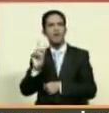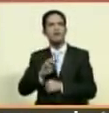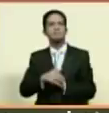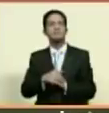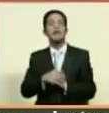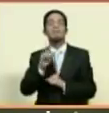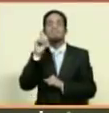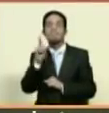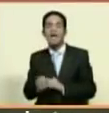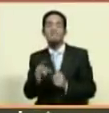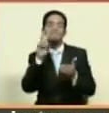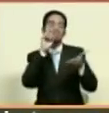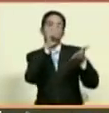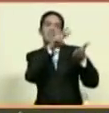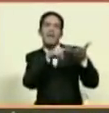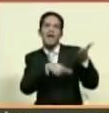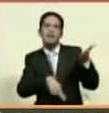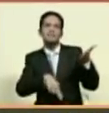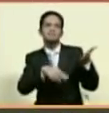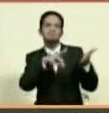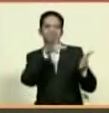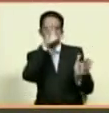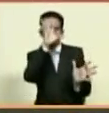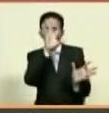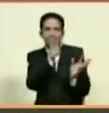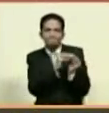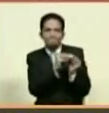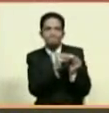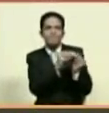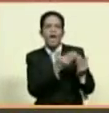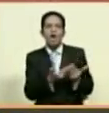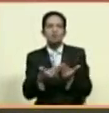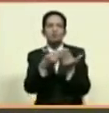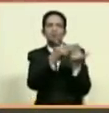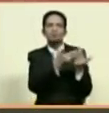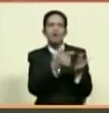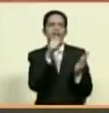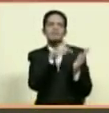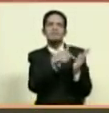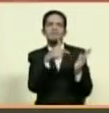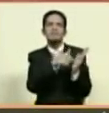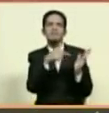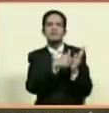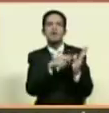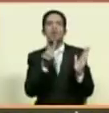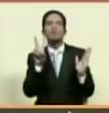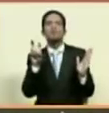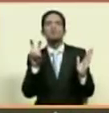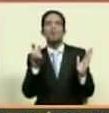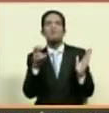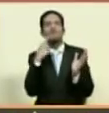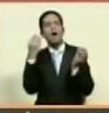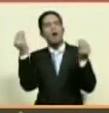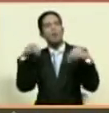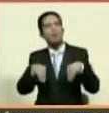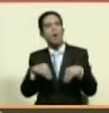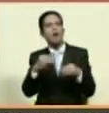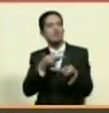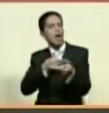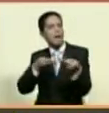leer, comprender, analizar, estudiar el nuevo convenio cambiario número